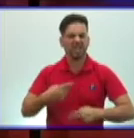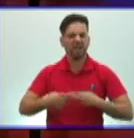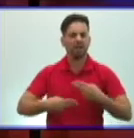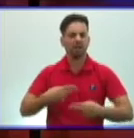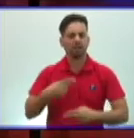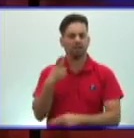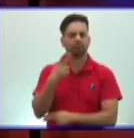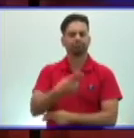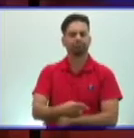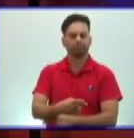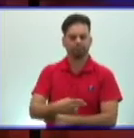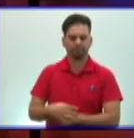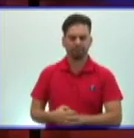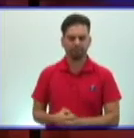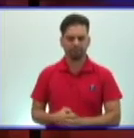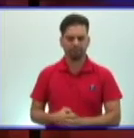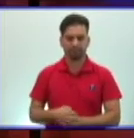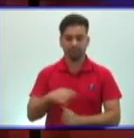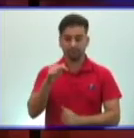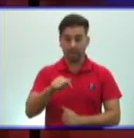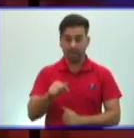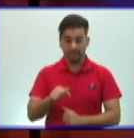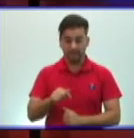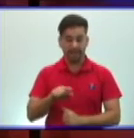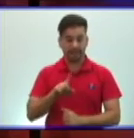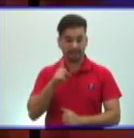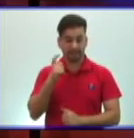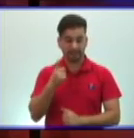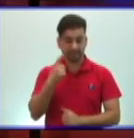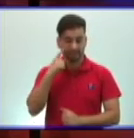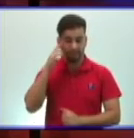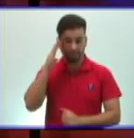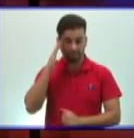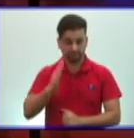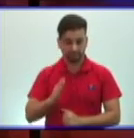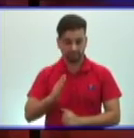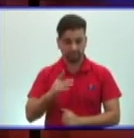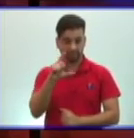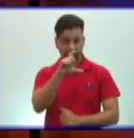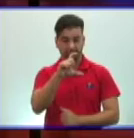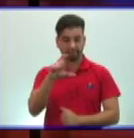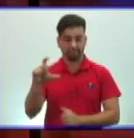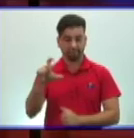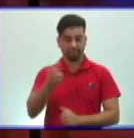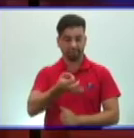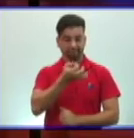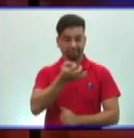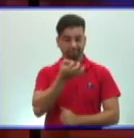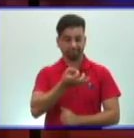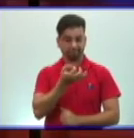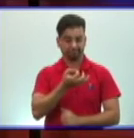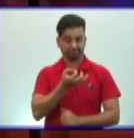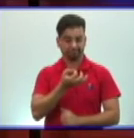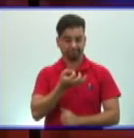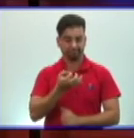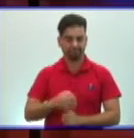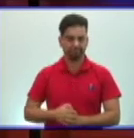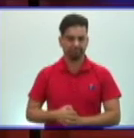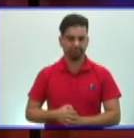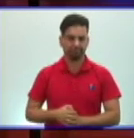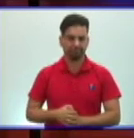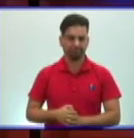sentido, pues sencillamente no podemos perder de vista en este mensaje que lo que se nos ofrece es parte de la